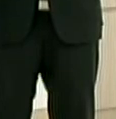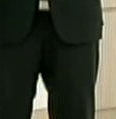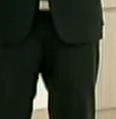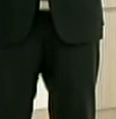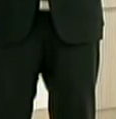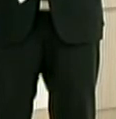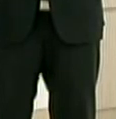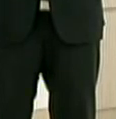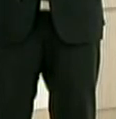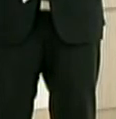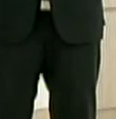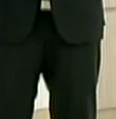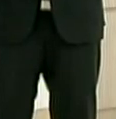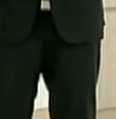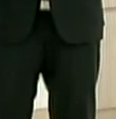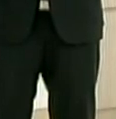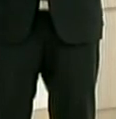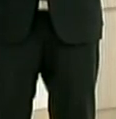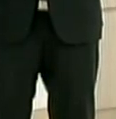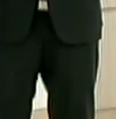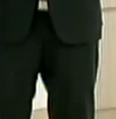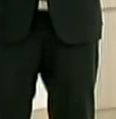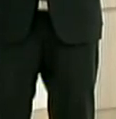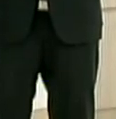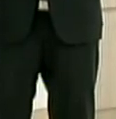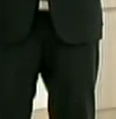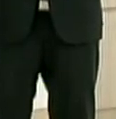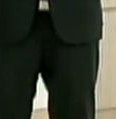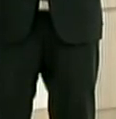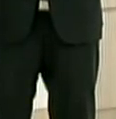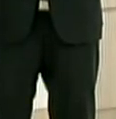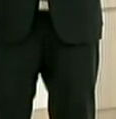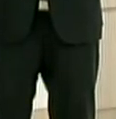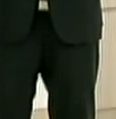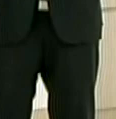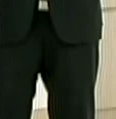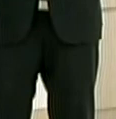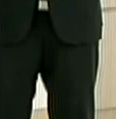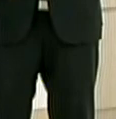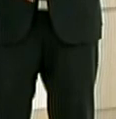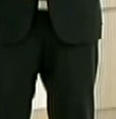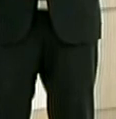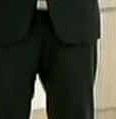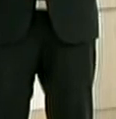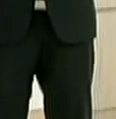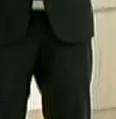para asistencia técnico-humanitaria a través de las Naciones Unidas,